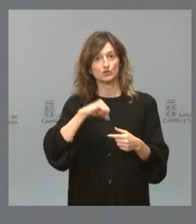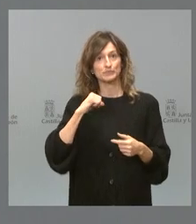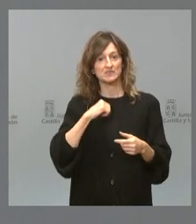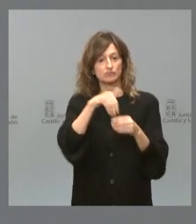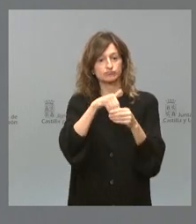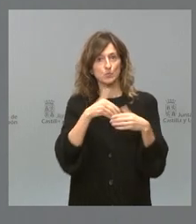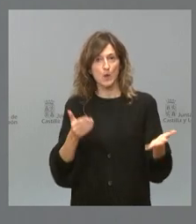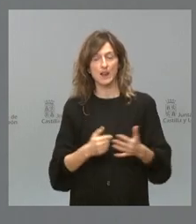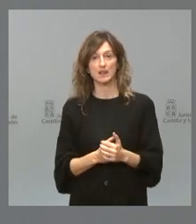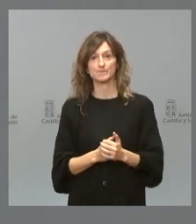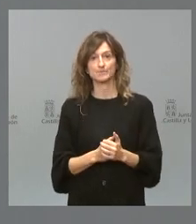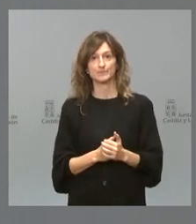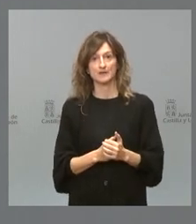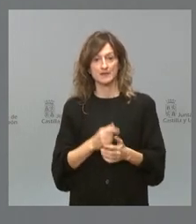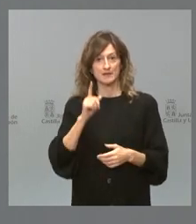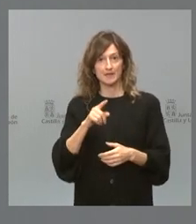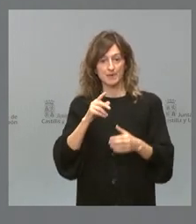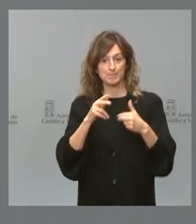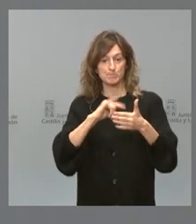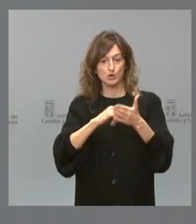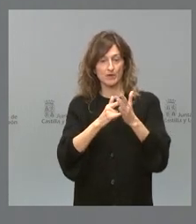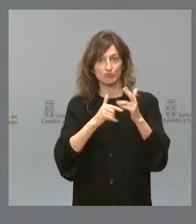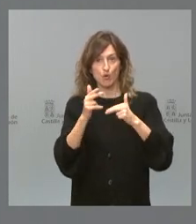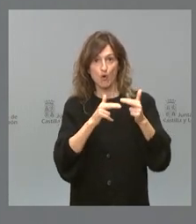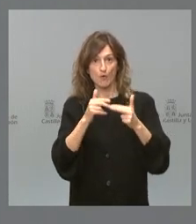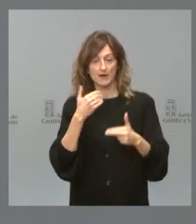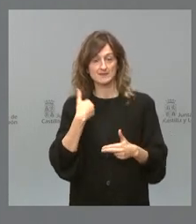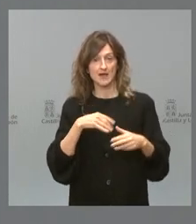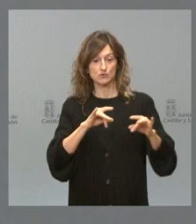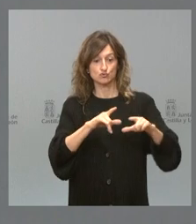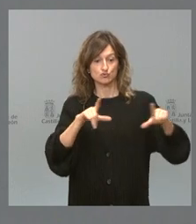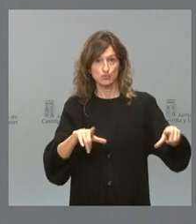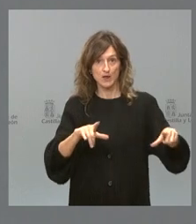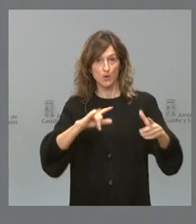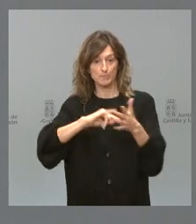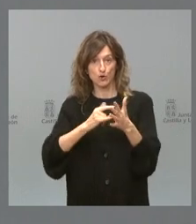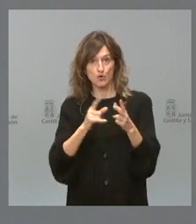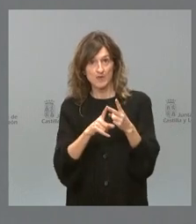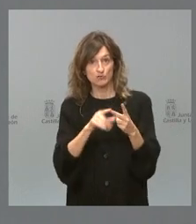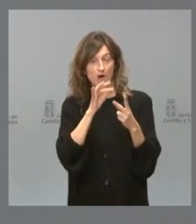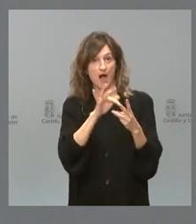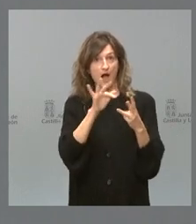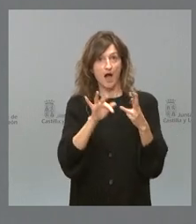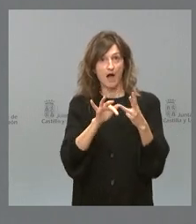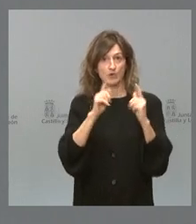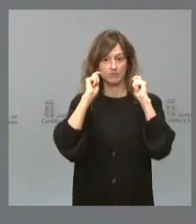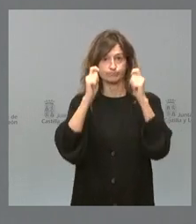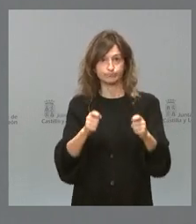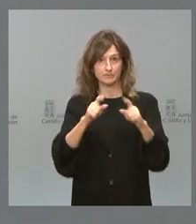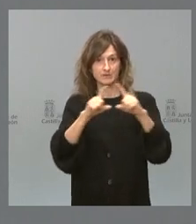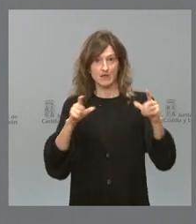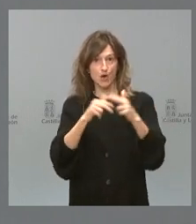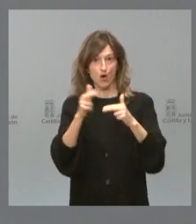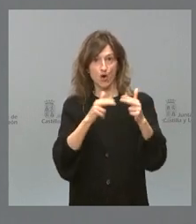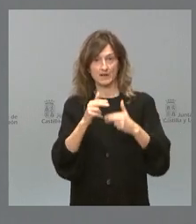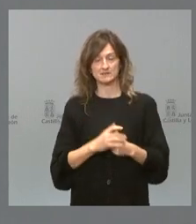hospital ha llevado a cabo la definición del proyecto de obra y ahora que tenemos suelo plan funcional y proyecto procede ya la adjudicación de las obras